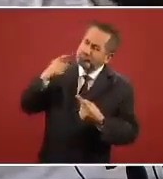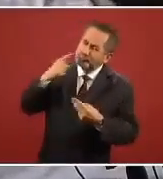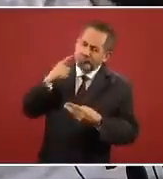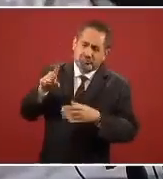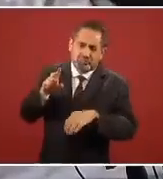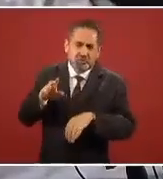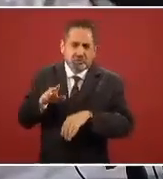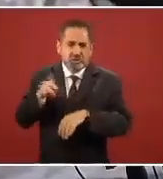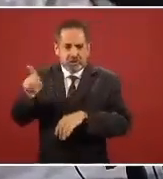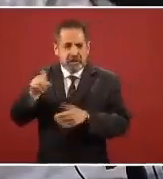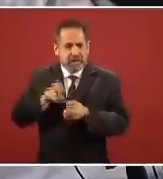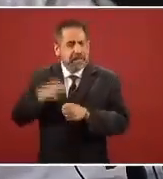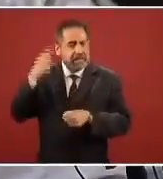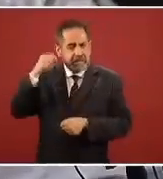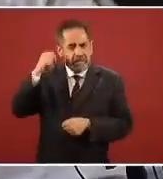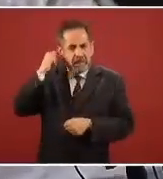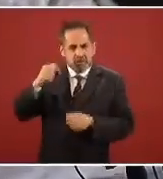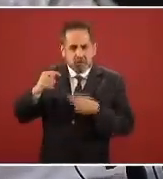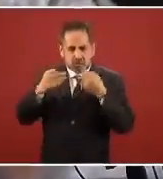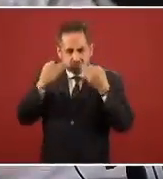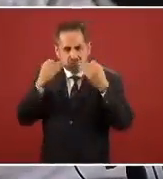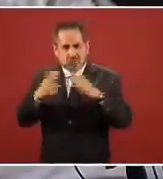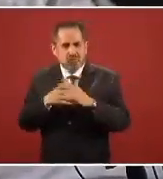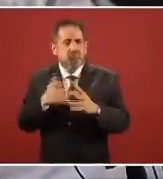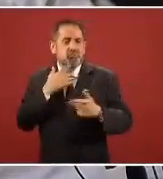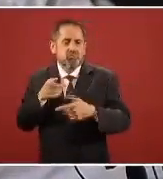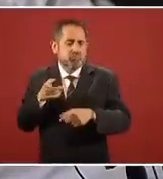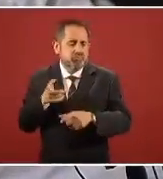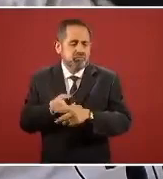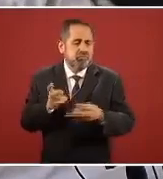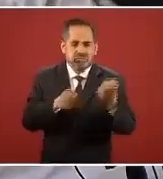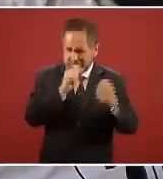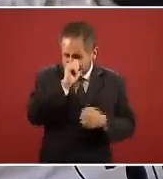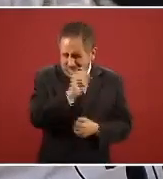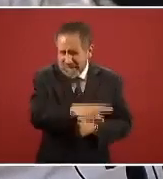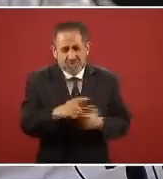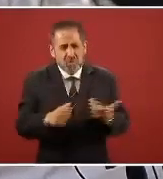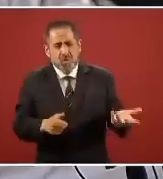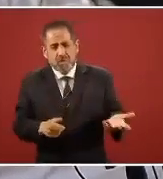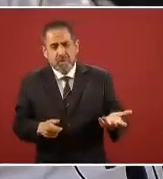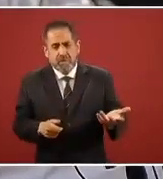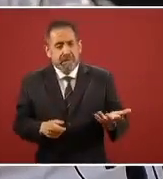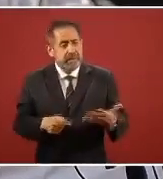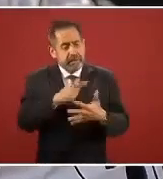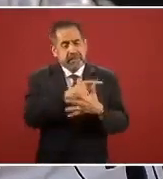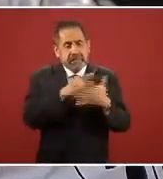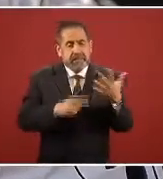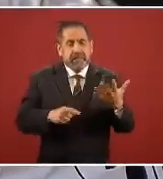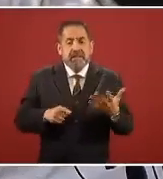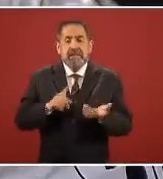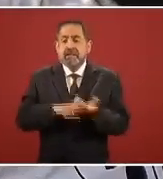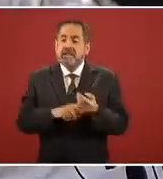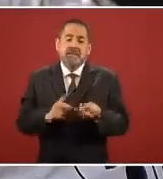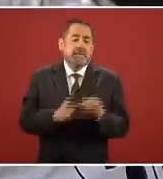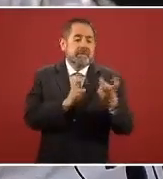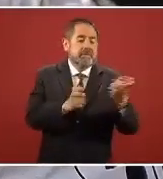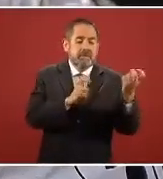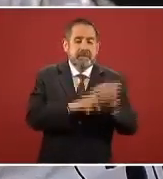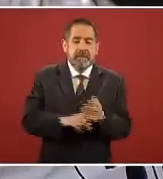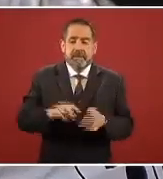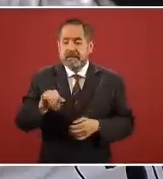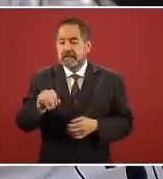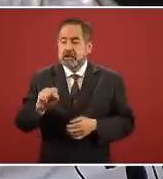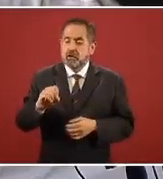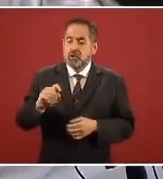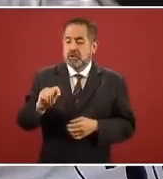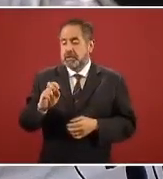hecho, allá en Tabasco cuando estuvieron los huachicoleros. Y es quien supuestamente está robando las tuberías isotérmicas